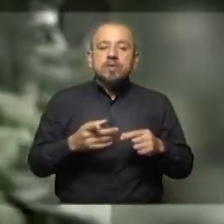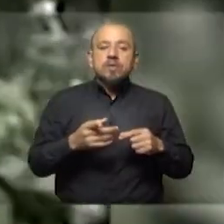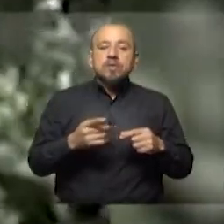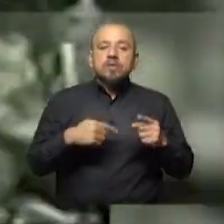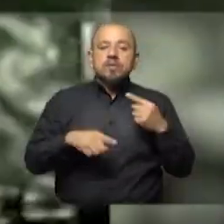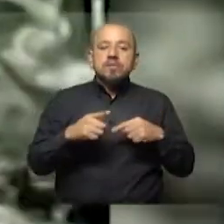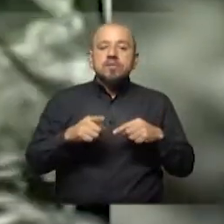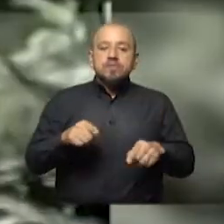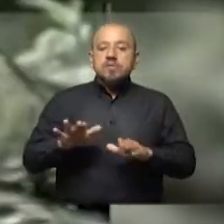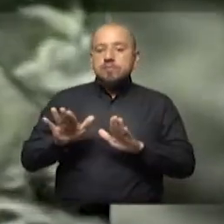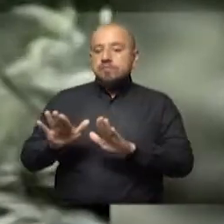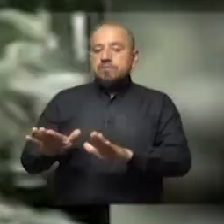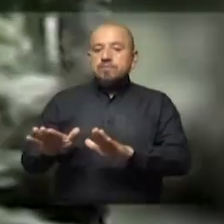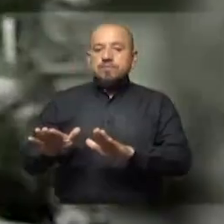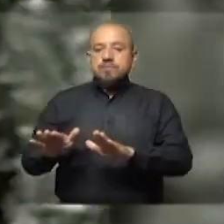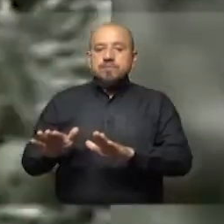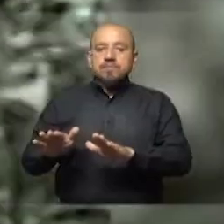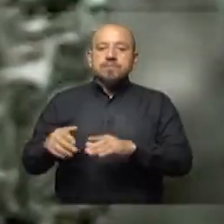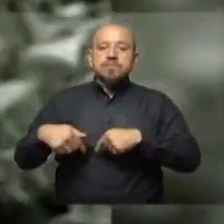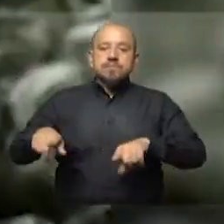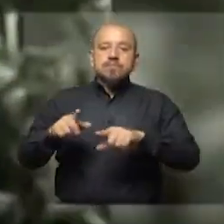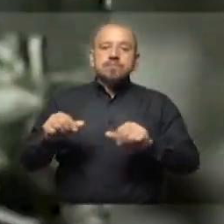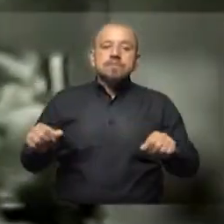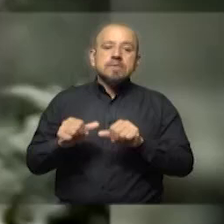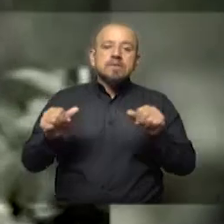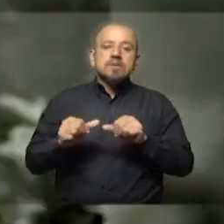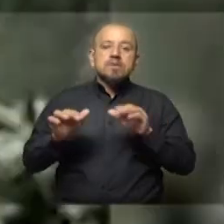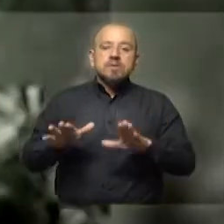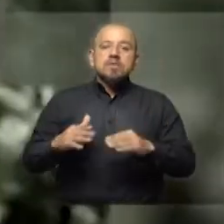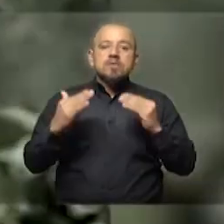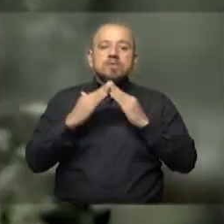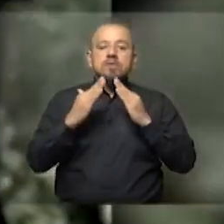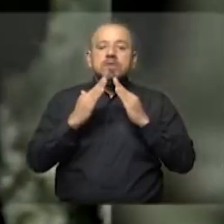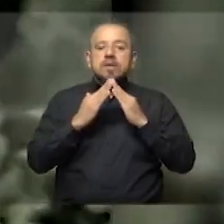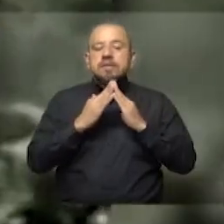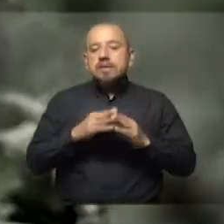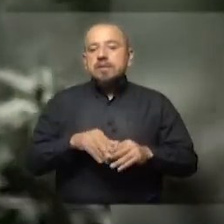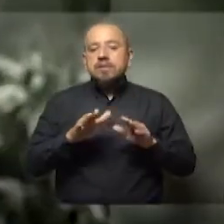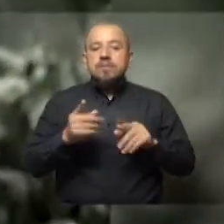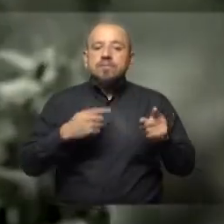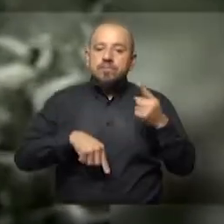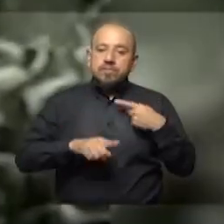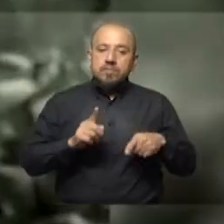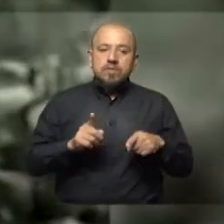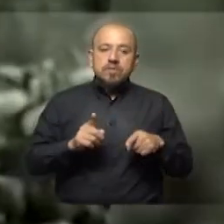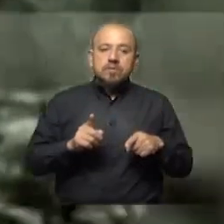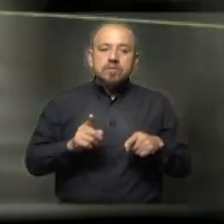te dejo este espacio para que lo arregles como quieras en la casa Te dejo este otro pero